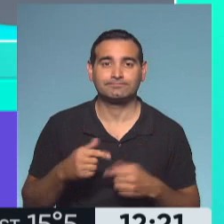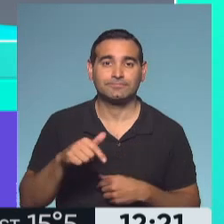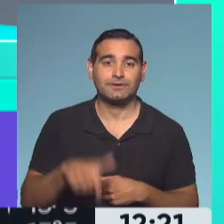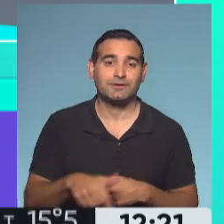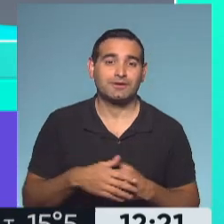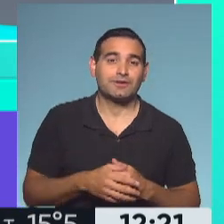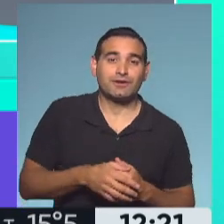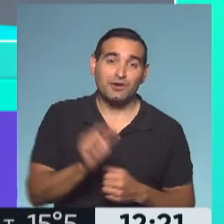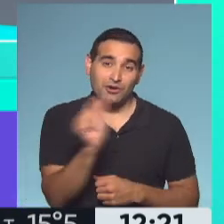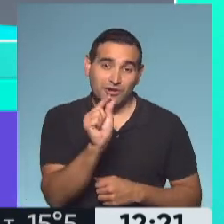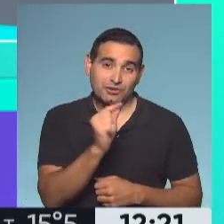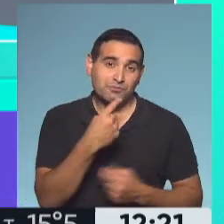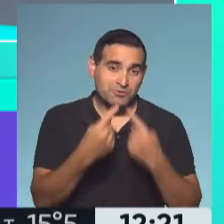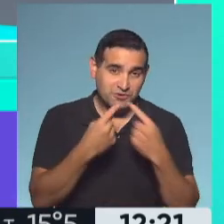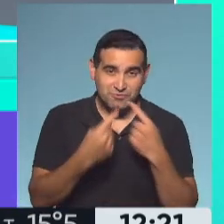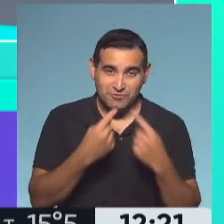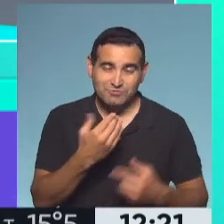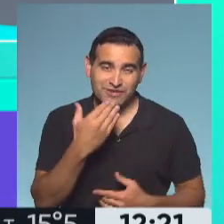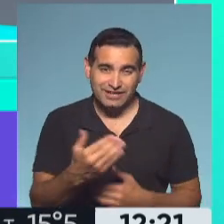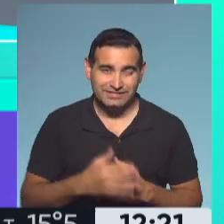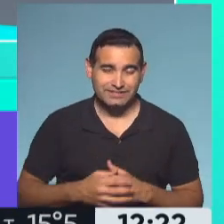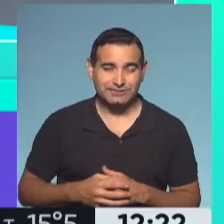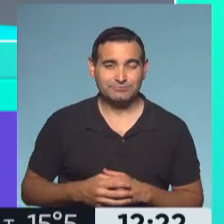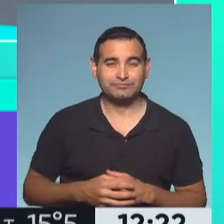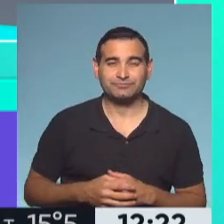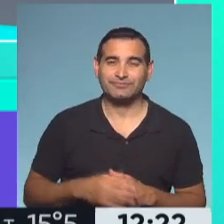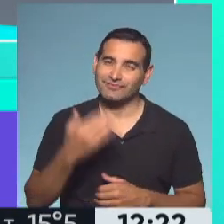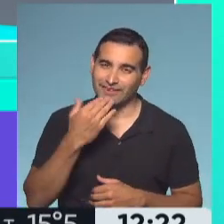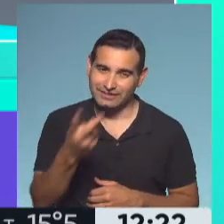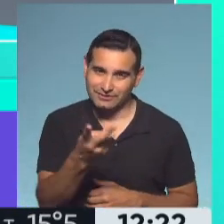consultorio un ratito para despejar algunas dudas. Muchas gracias. No, gracias a ustedes. Hasta luego.